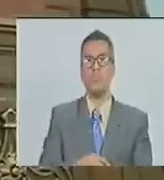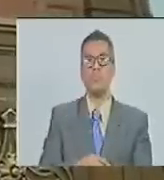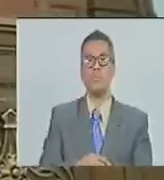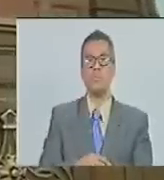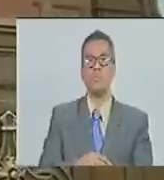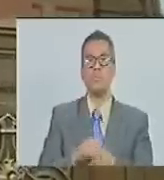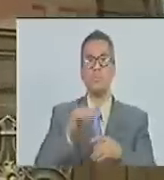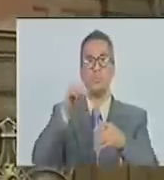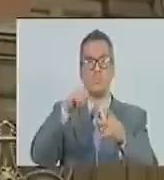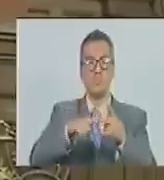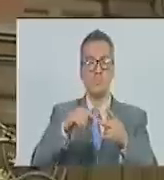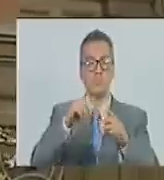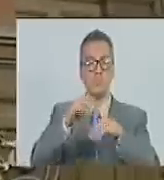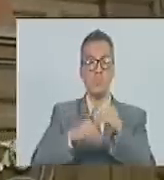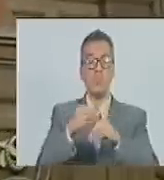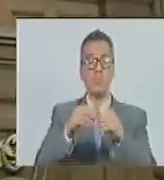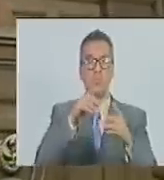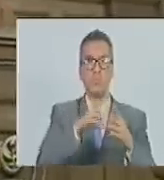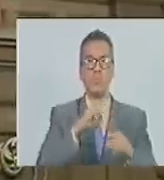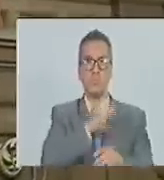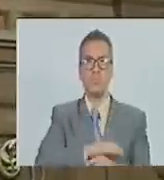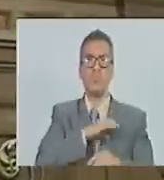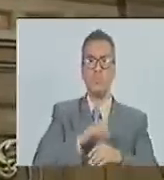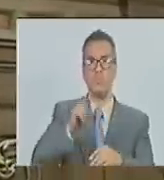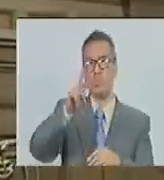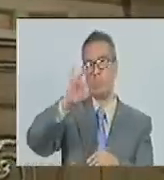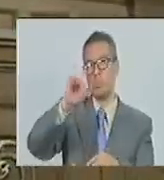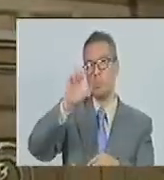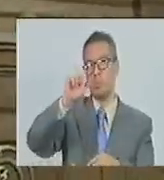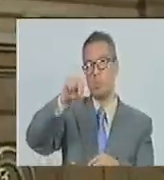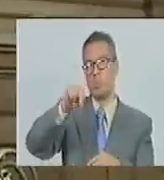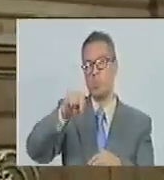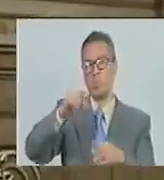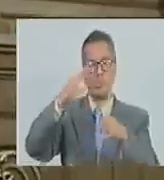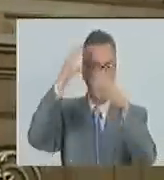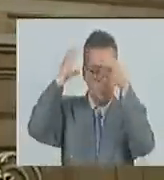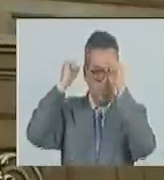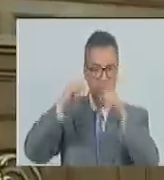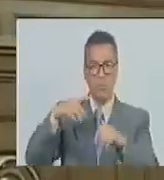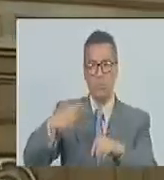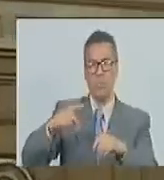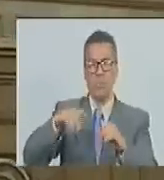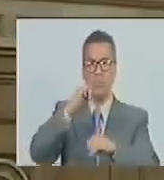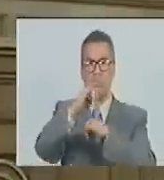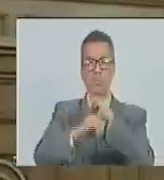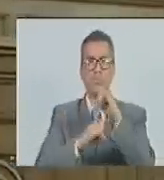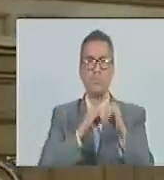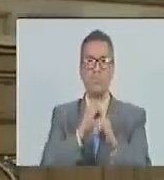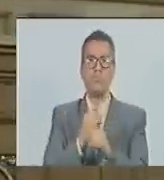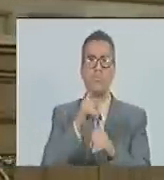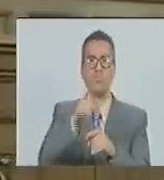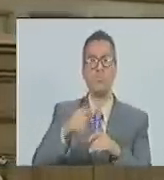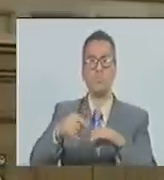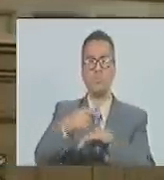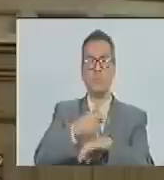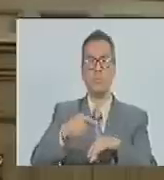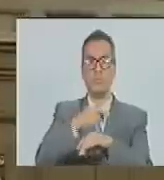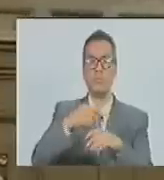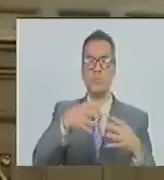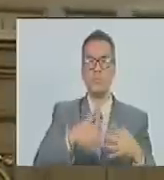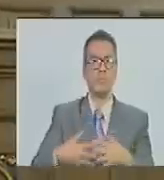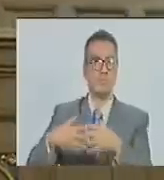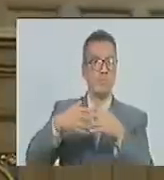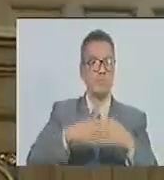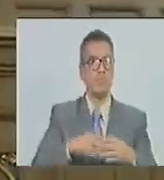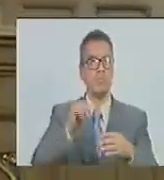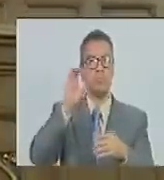las flagrantes violaciones a la Convención de Viena de Relaciones Diplomáticas y al Derecho Internacional por parte del Gobierno de los Estados